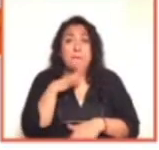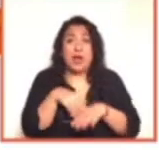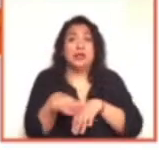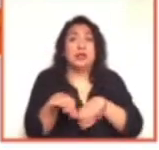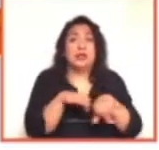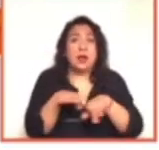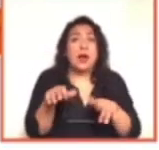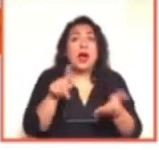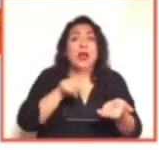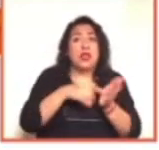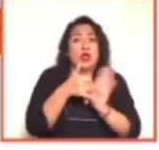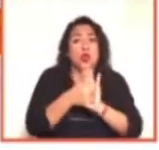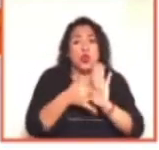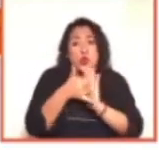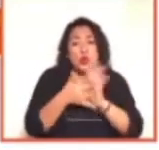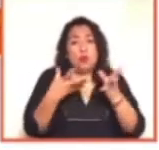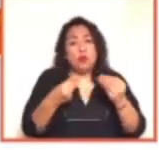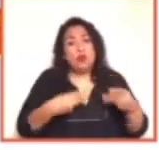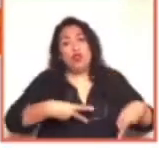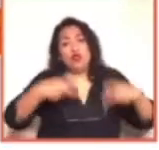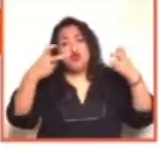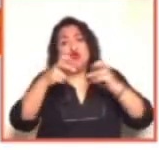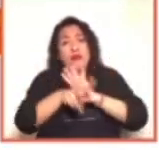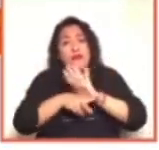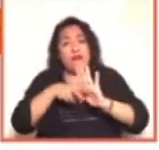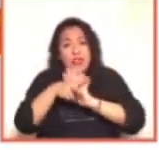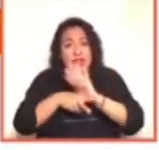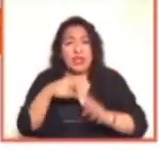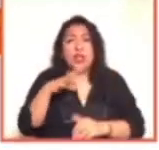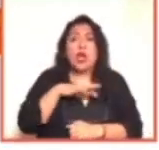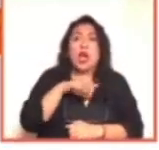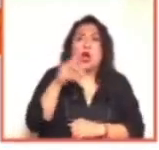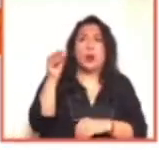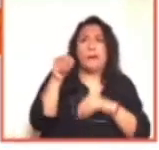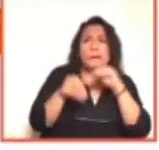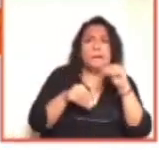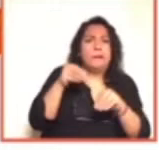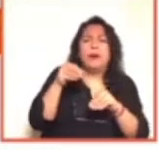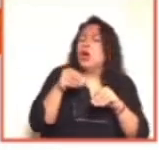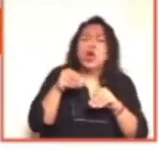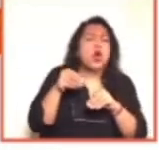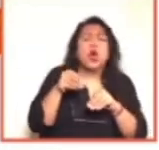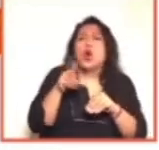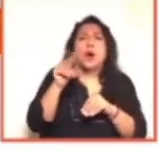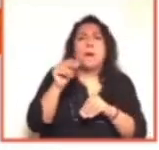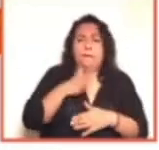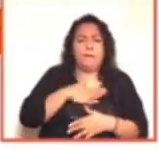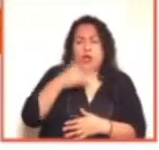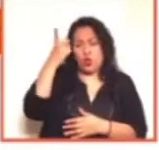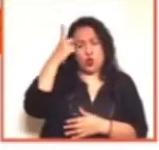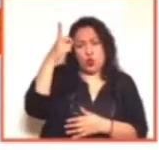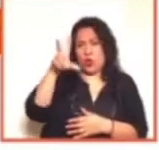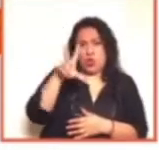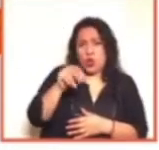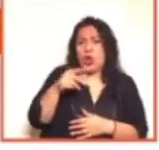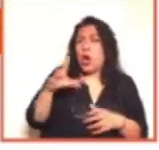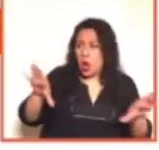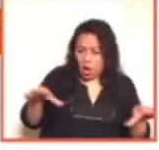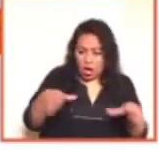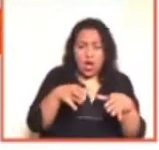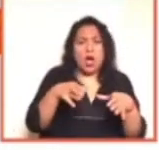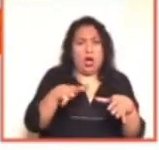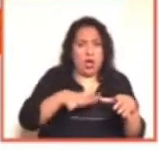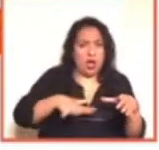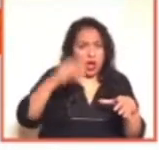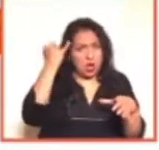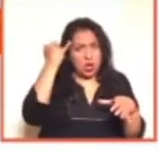su canal de YouTube. Tenemos otro montaje que no es nuestra propiedad. Fue creación colectiva con